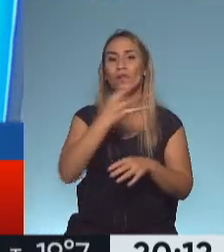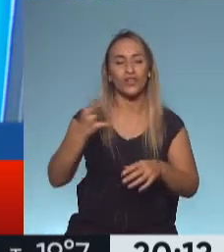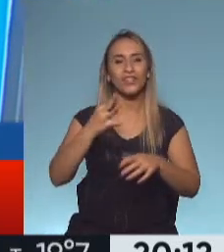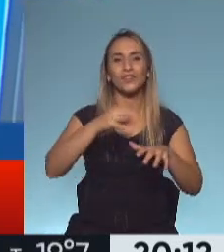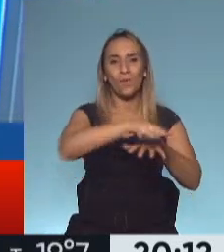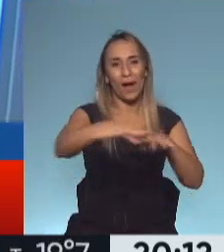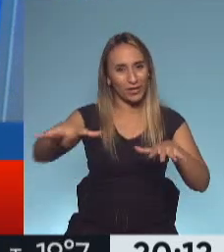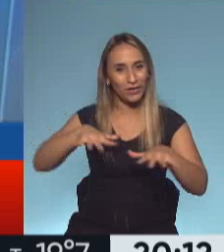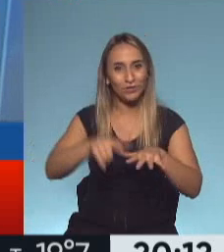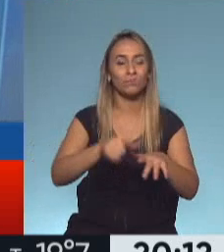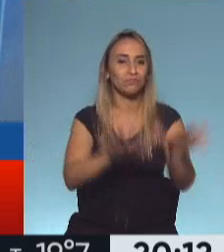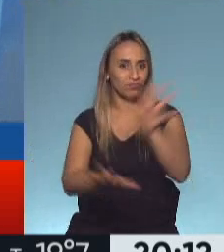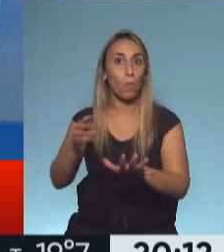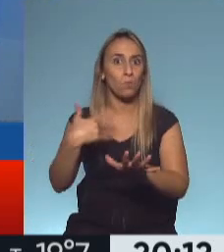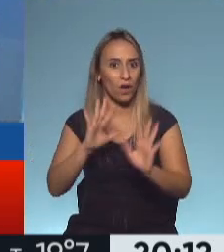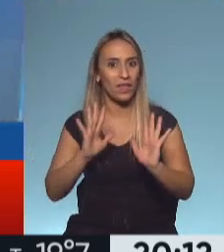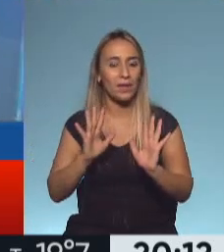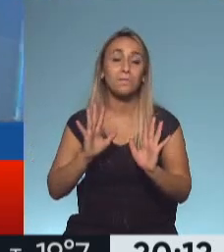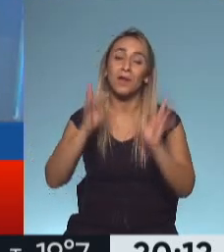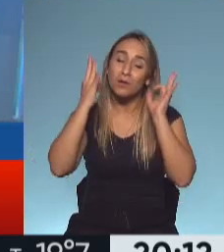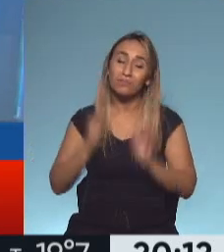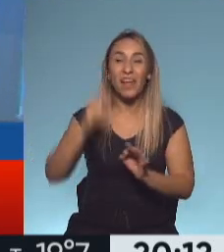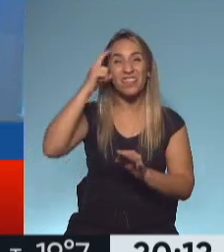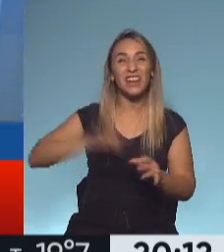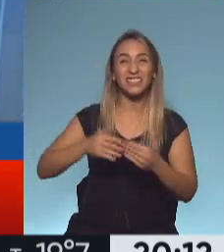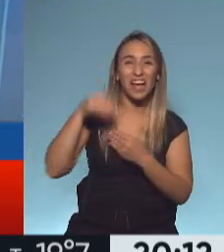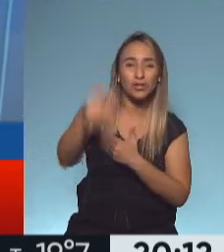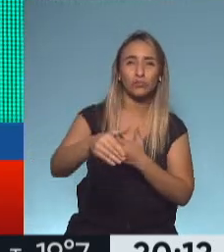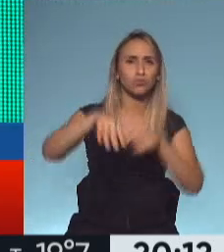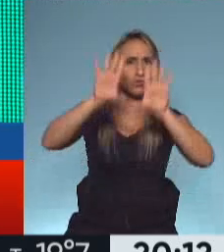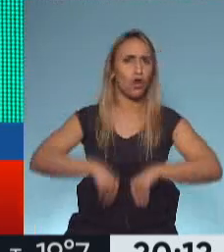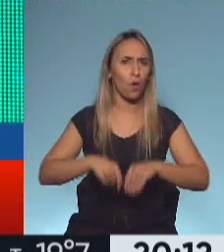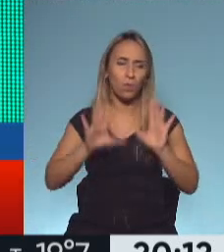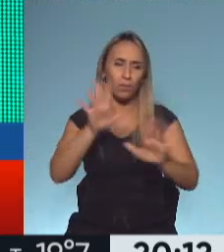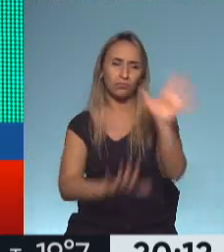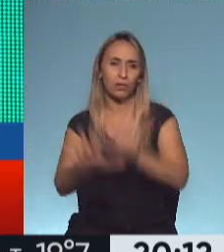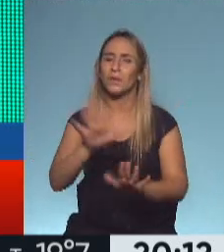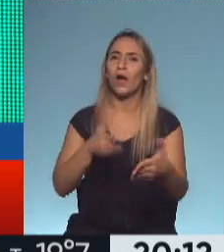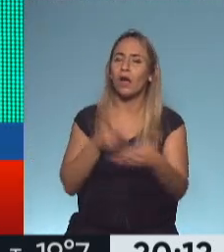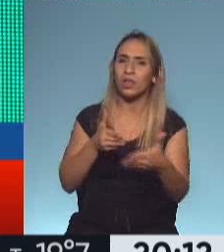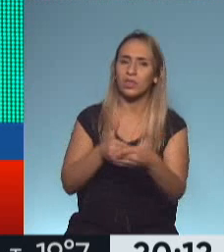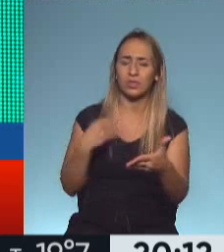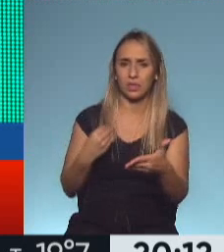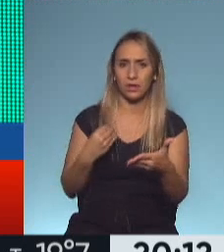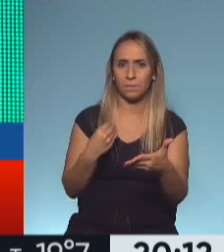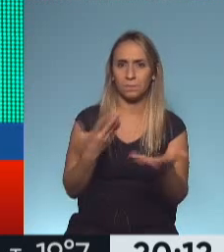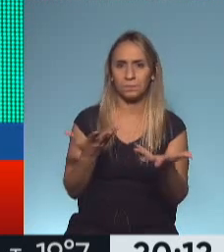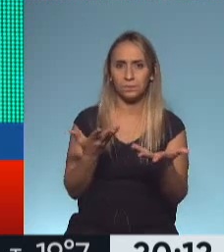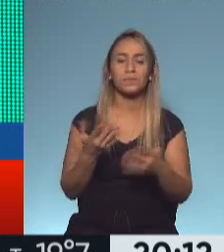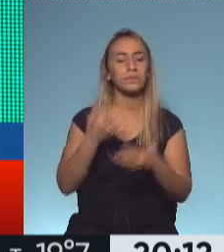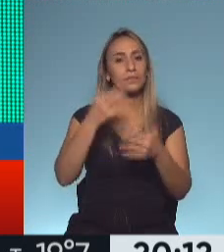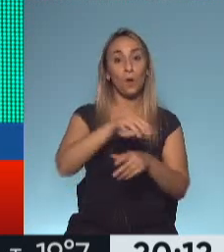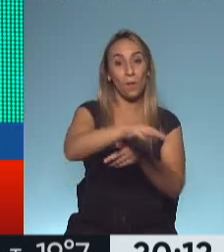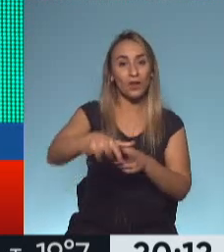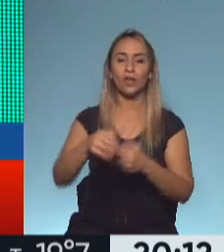es mucho. ¿Y por qué igualmente no puede ser más? Porque ¿dónde está el tope? ¿Qué es lo que limita? Hay 3 situaciones en los